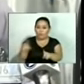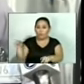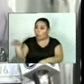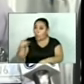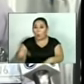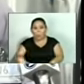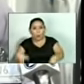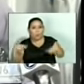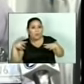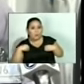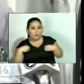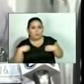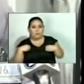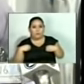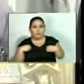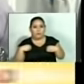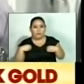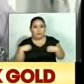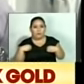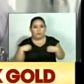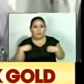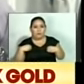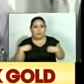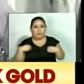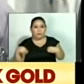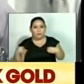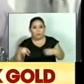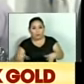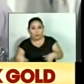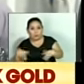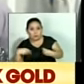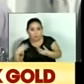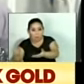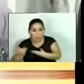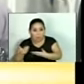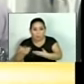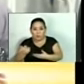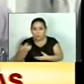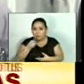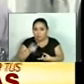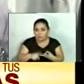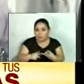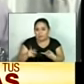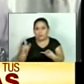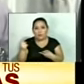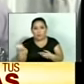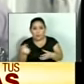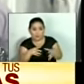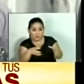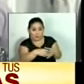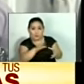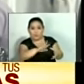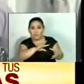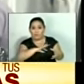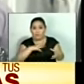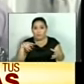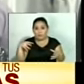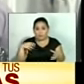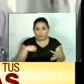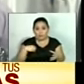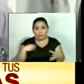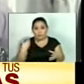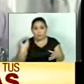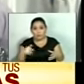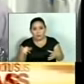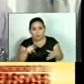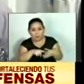el aprovisionamiento de alimentos, particularmente de aquellas familias que están en